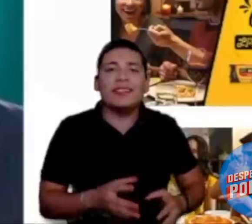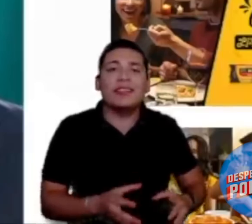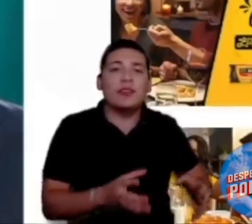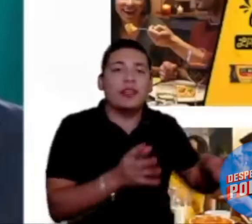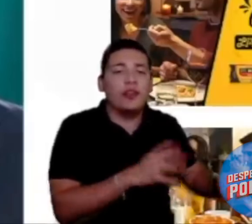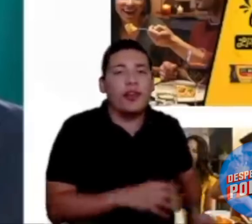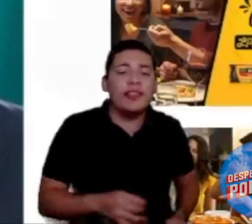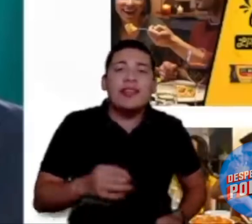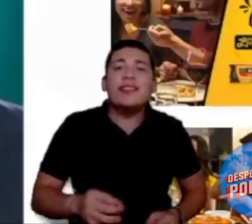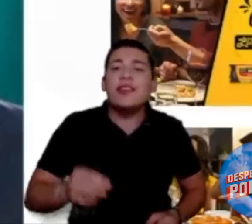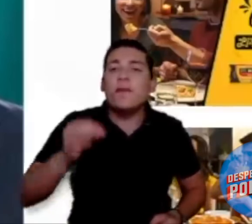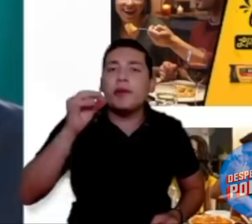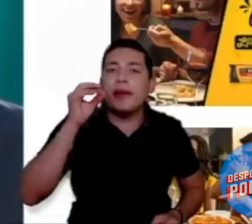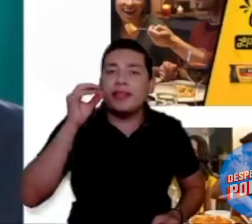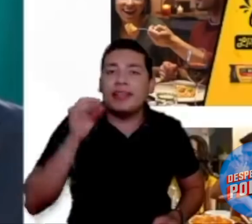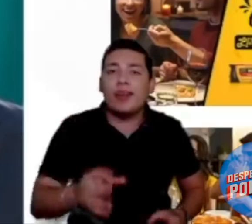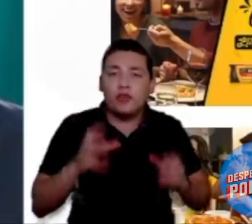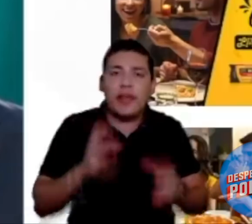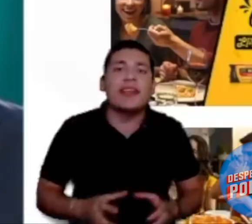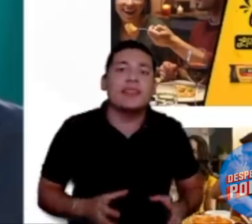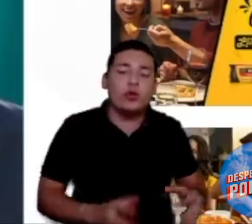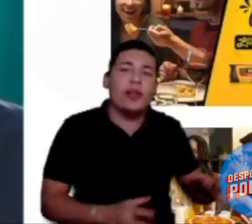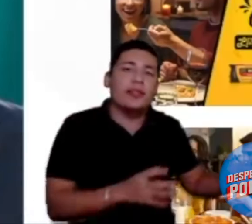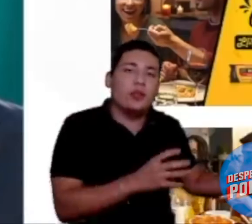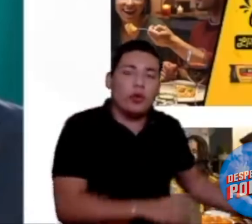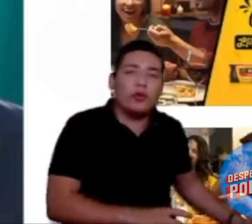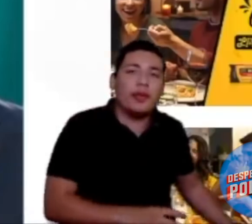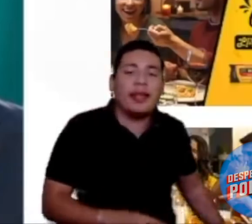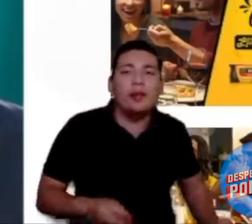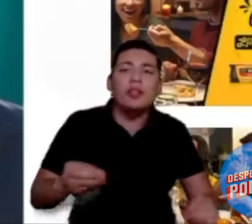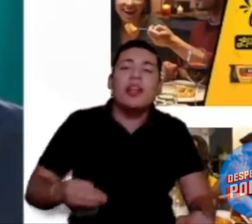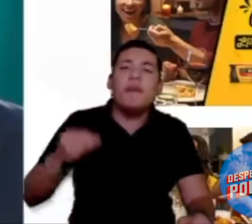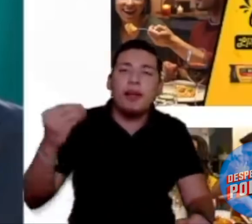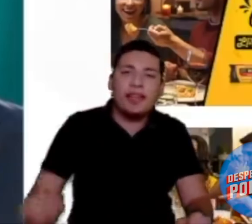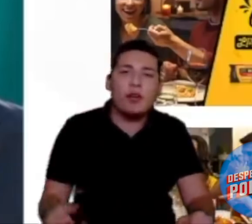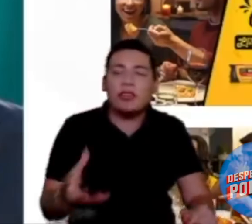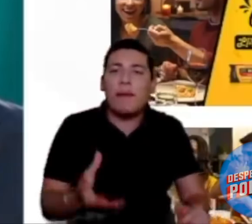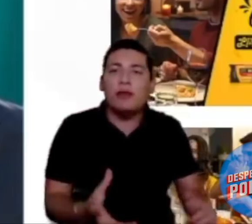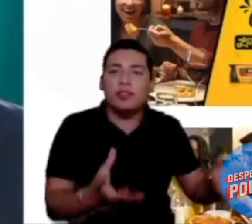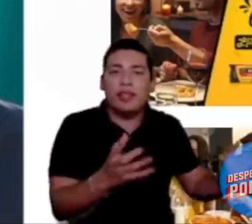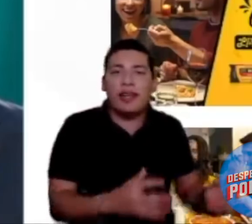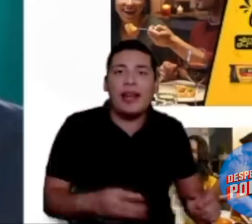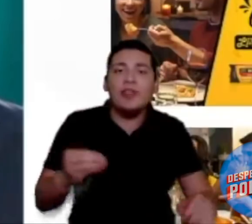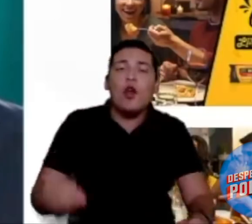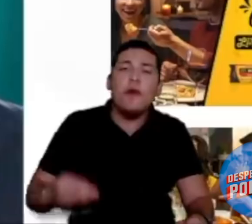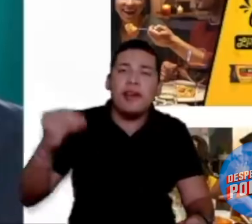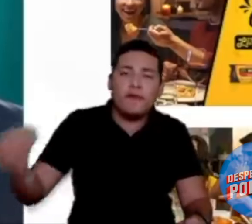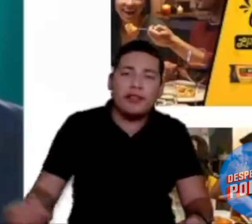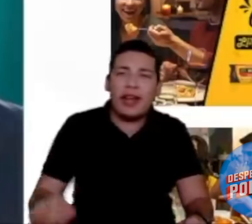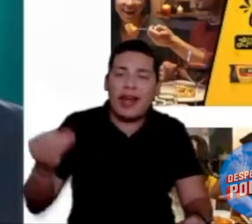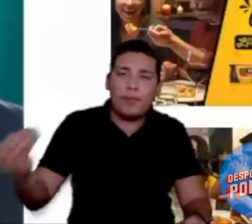personajes que en sexenios anteriores decidieron privatizar los bienes de todas y todos los mexicanos y pasarlos a manos extranjeras